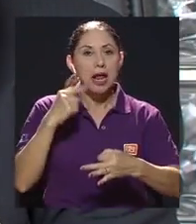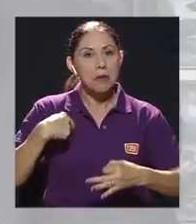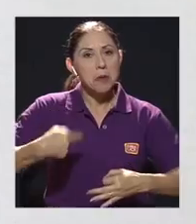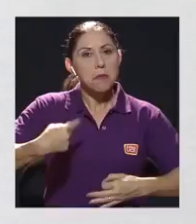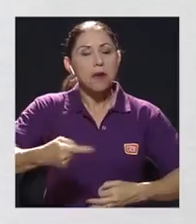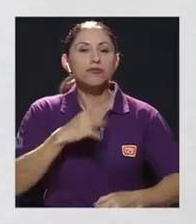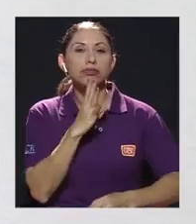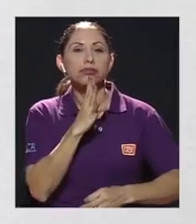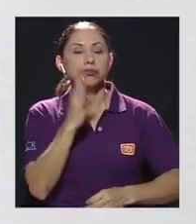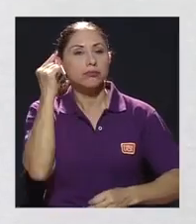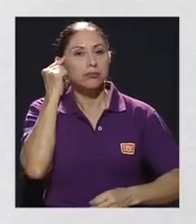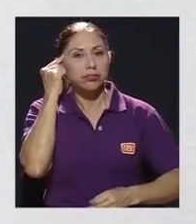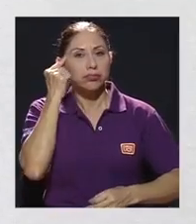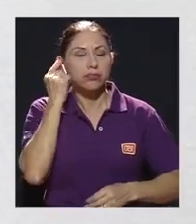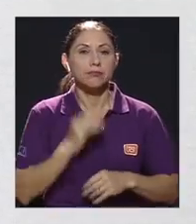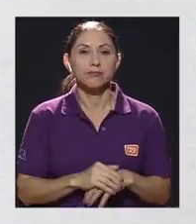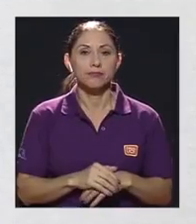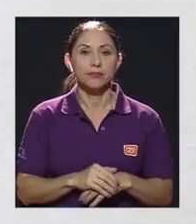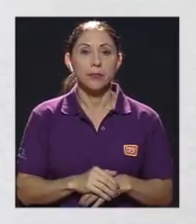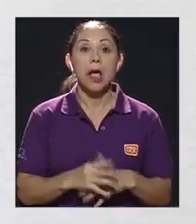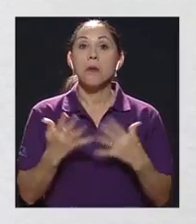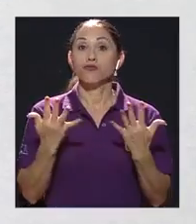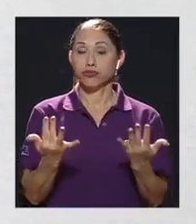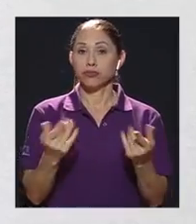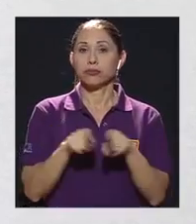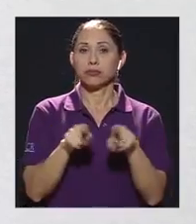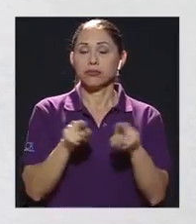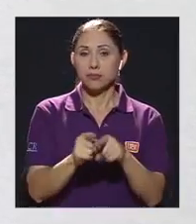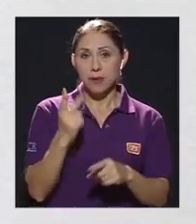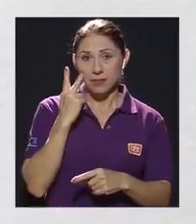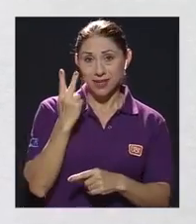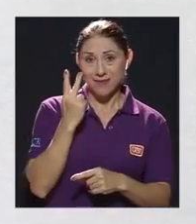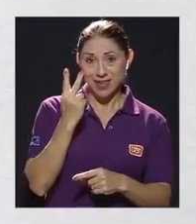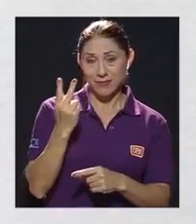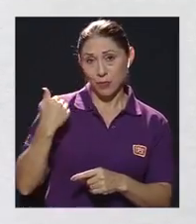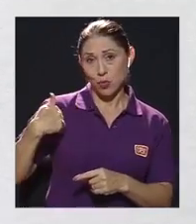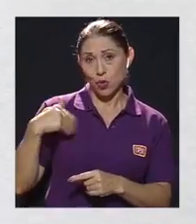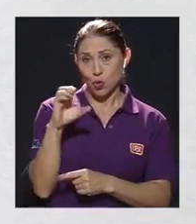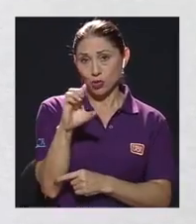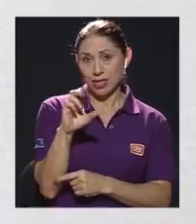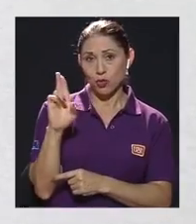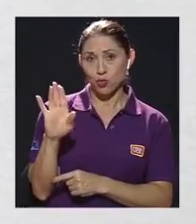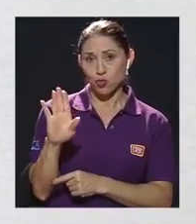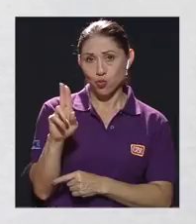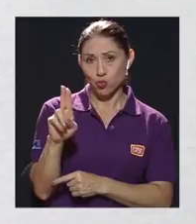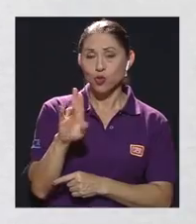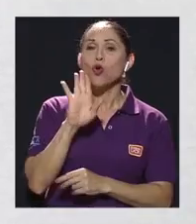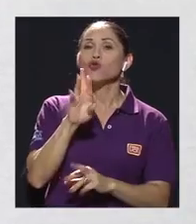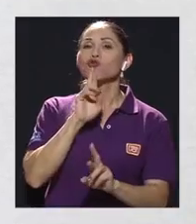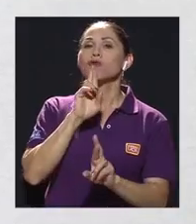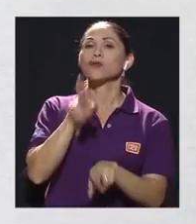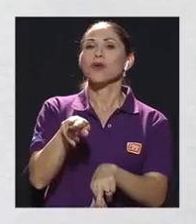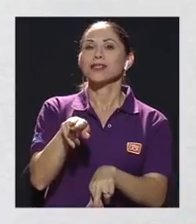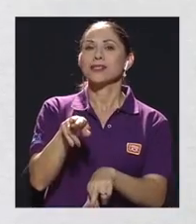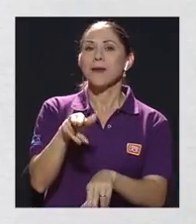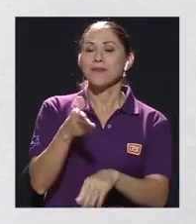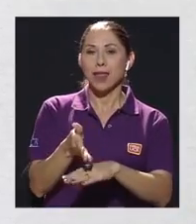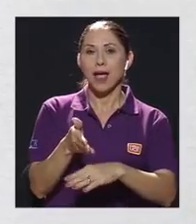desarrollando. Precisamente vamos a ver también la respuesta de don Constantino sobre por qué